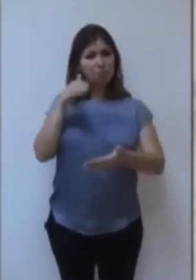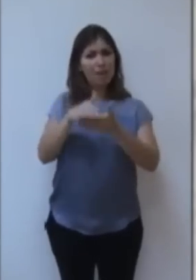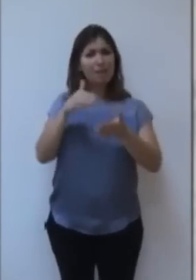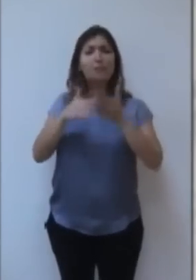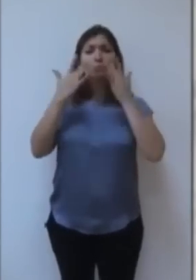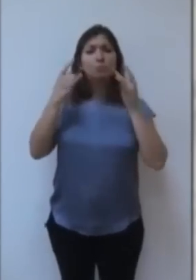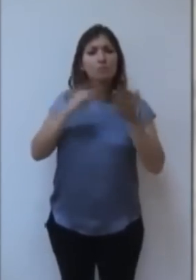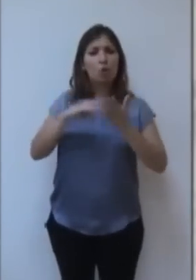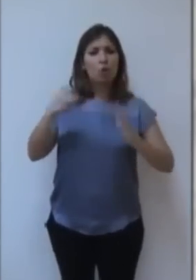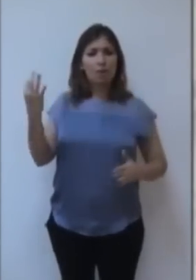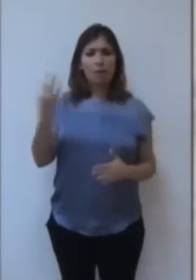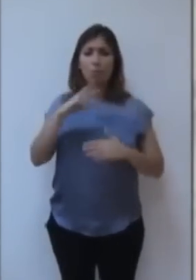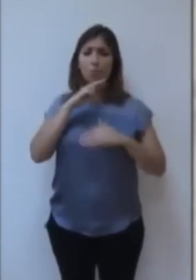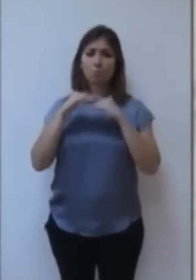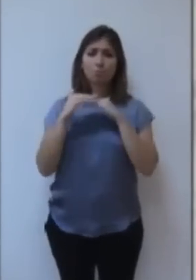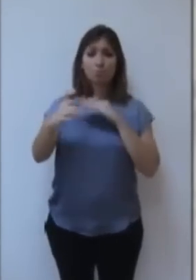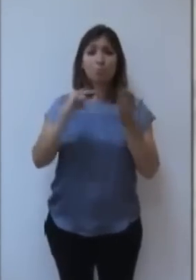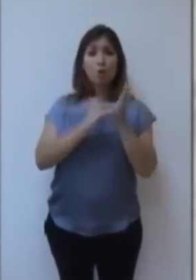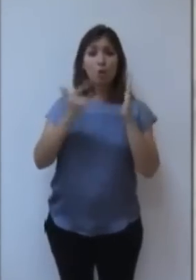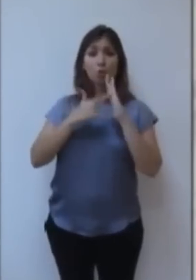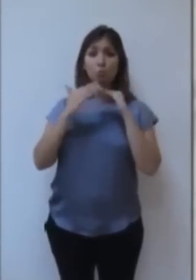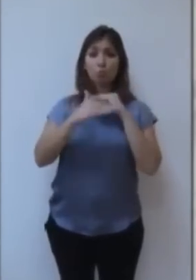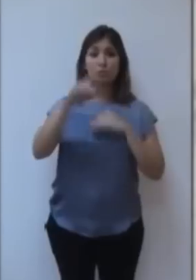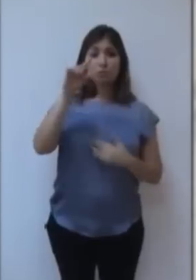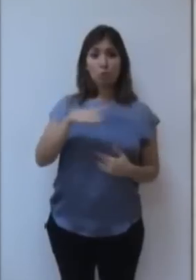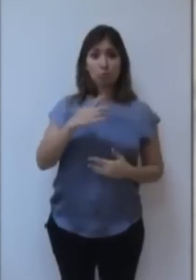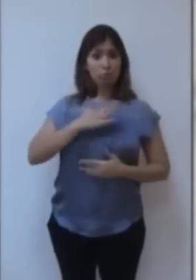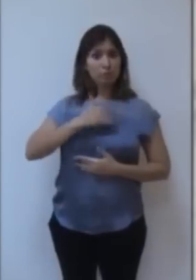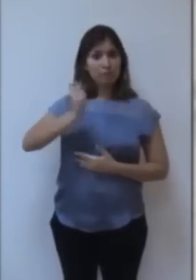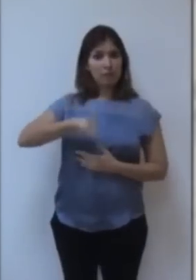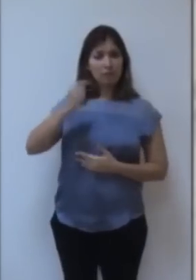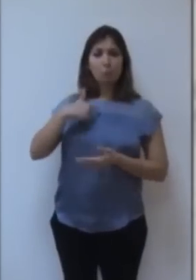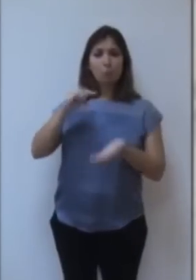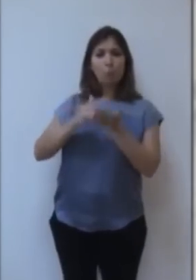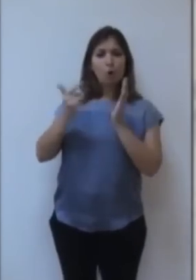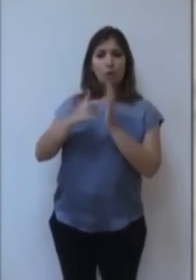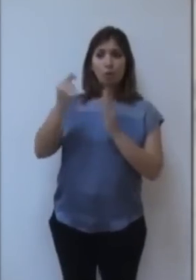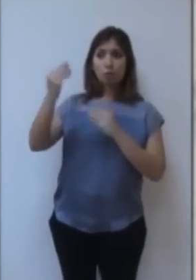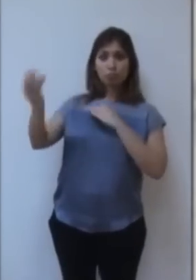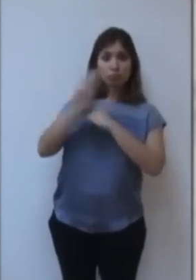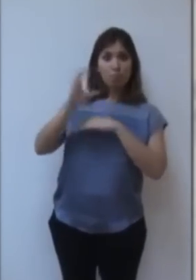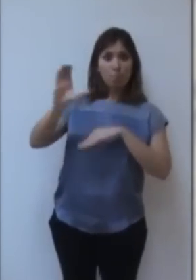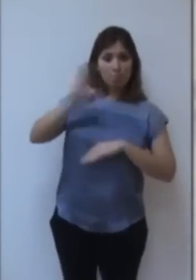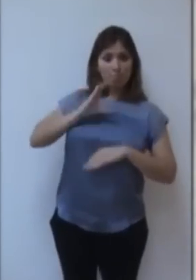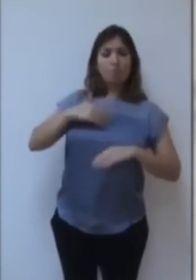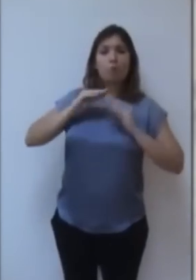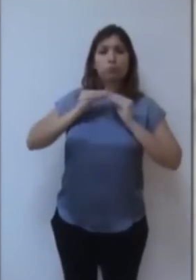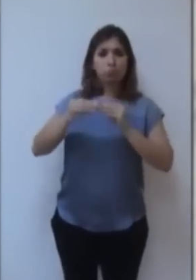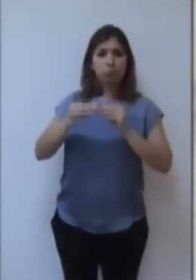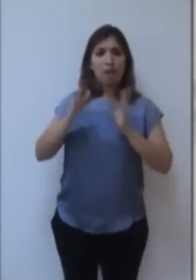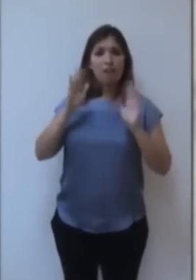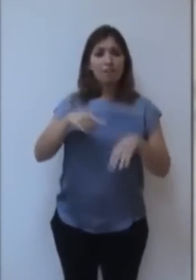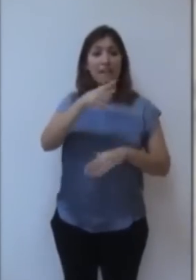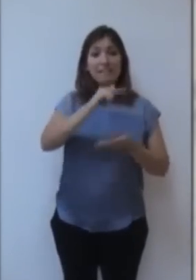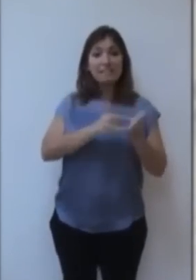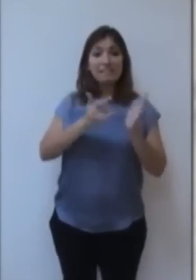nivel tecnológico, que es la sostenibilidad de los proyectos. En muchos casos a nosotros, por ejemplo, nos financian proyectos para que los hagamos, y bueno, pues esto sirve para este